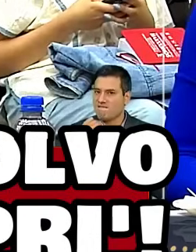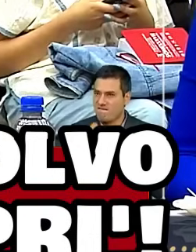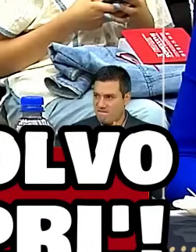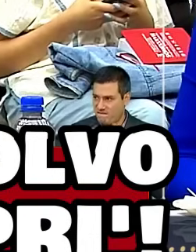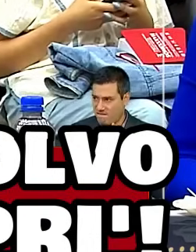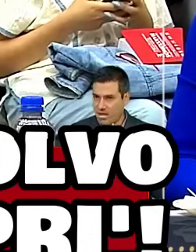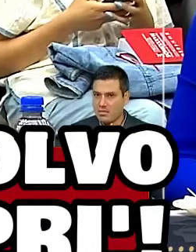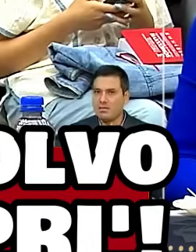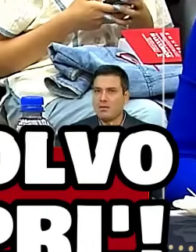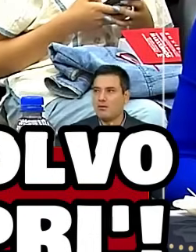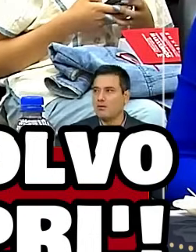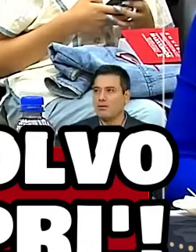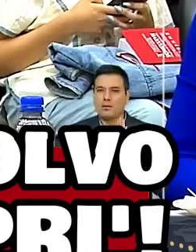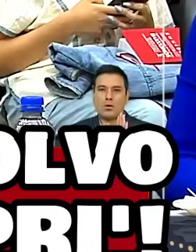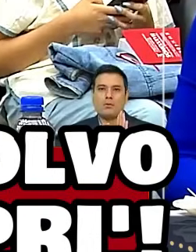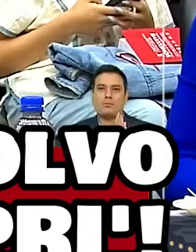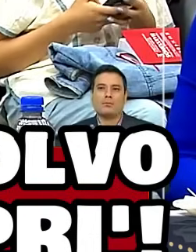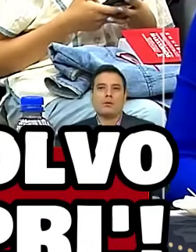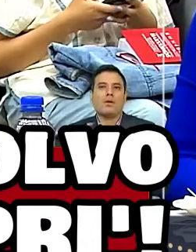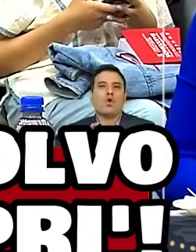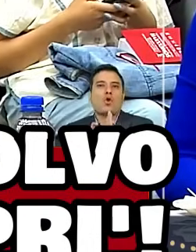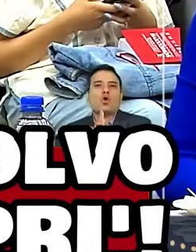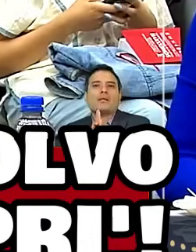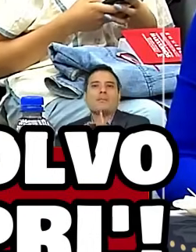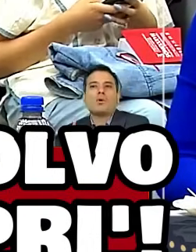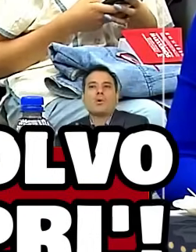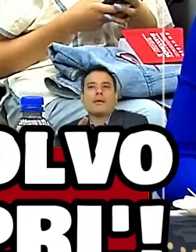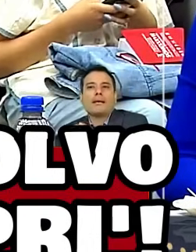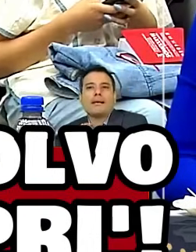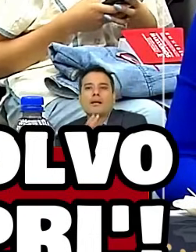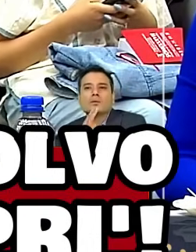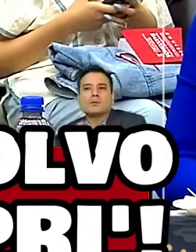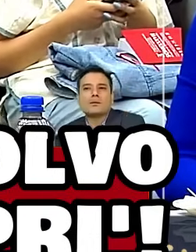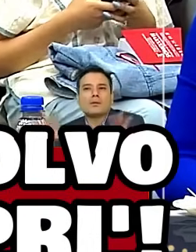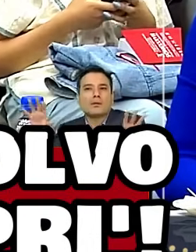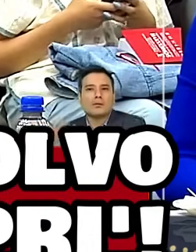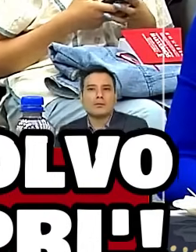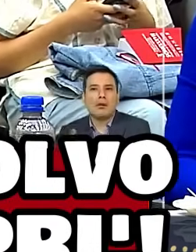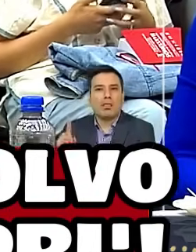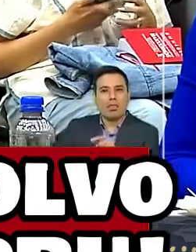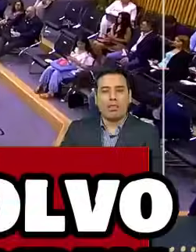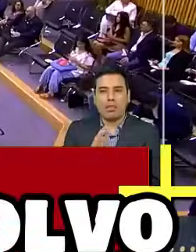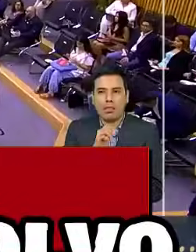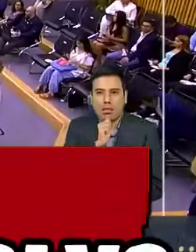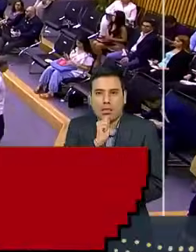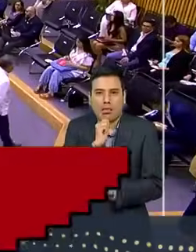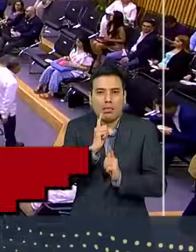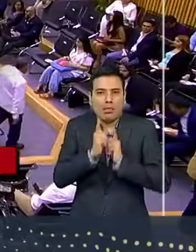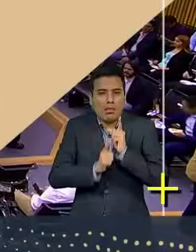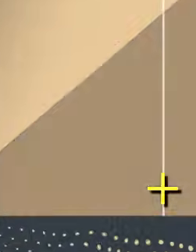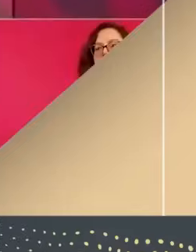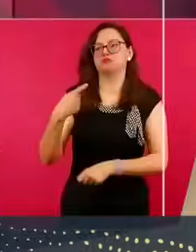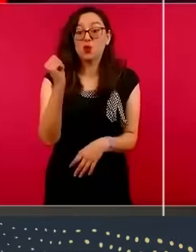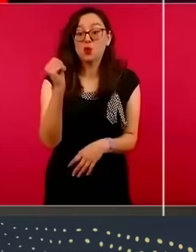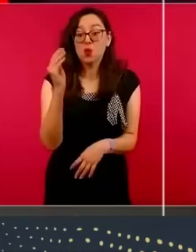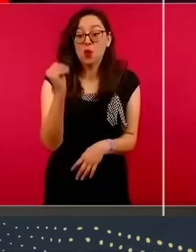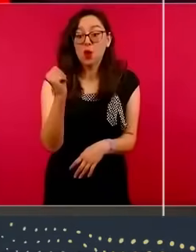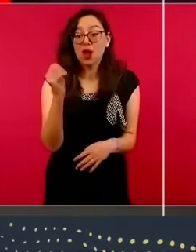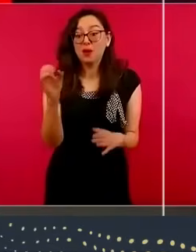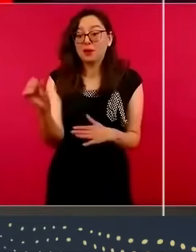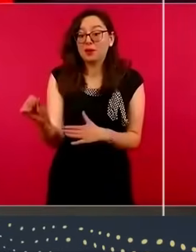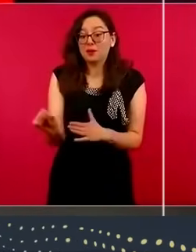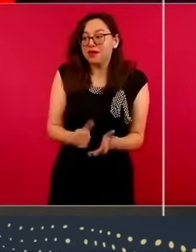uso del logotipo oficial del Instituto Nacional Electoral. Gracias, diputado.